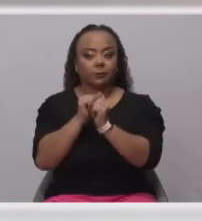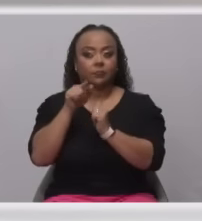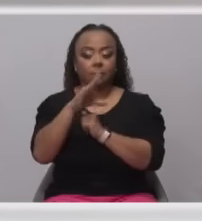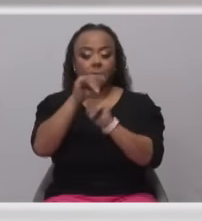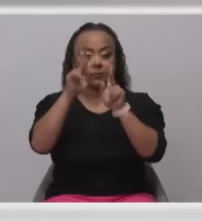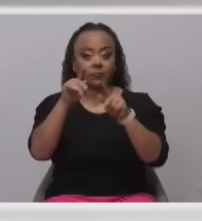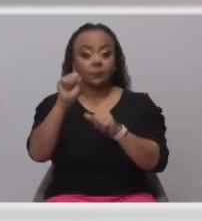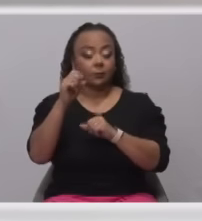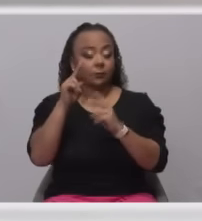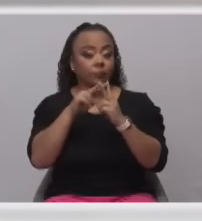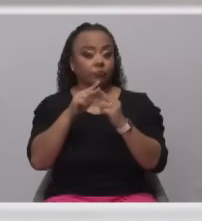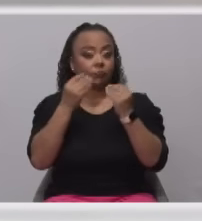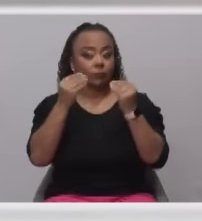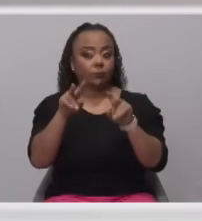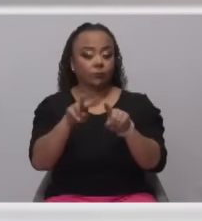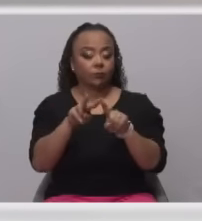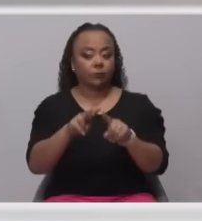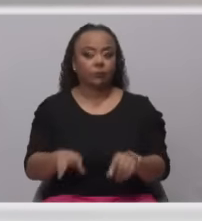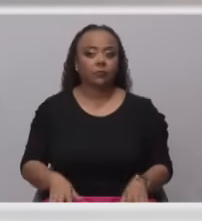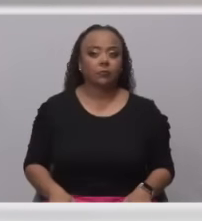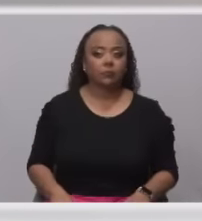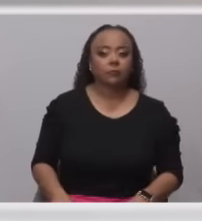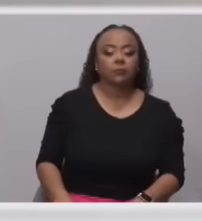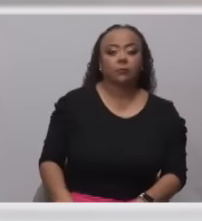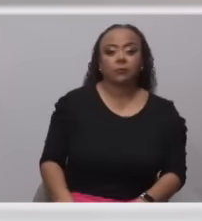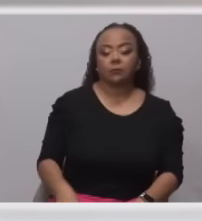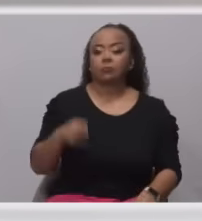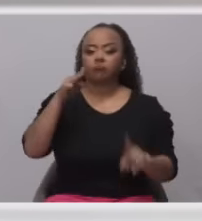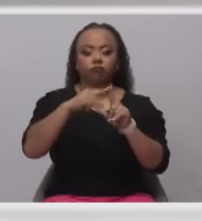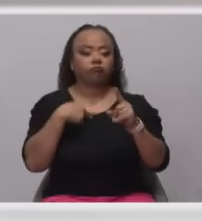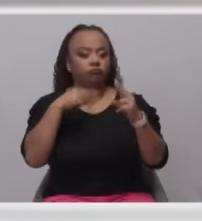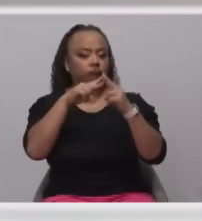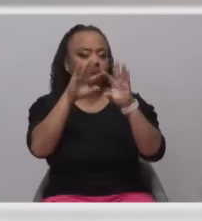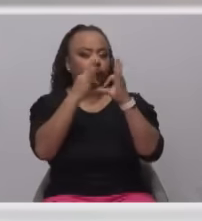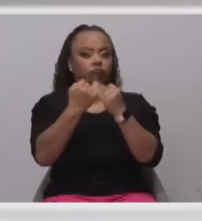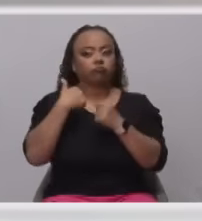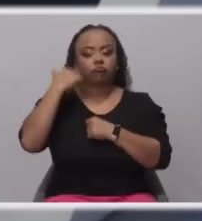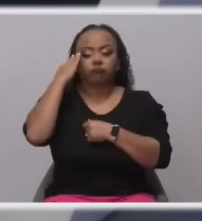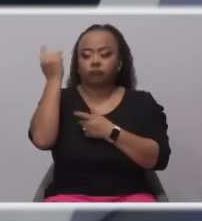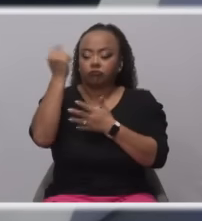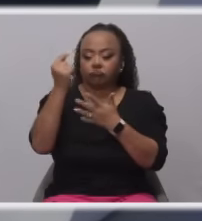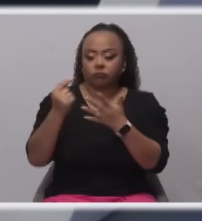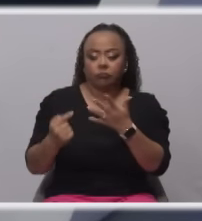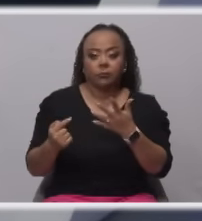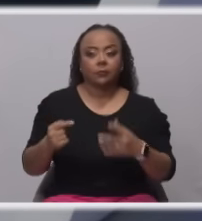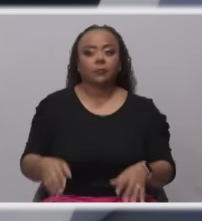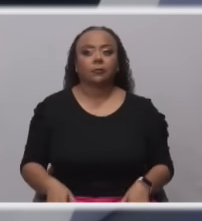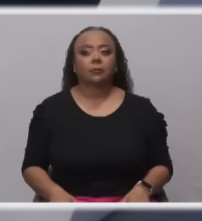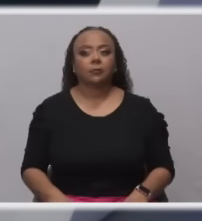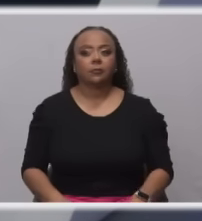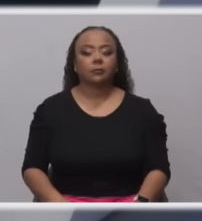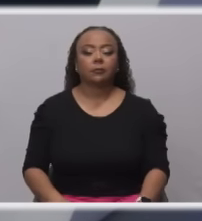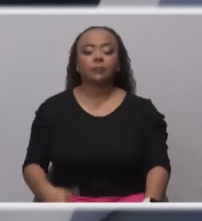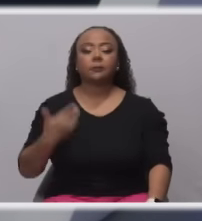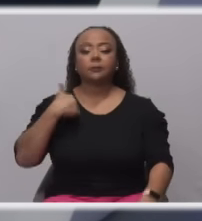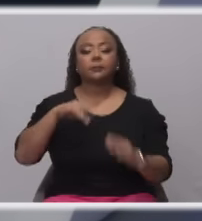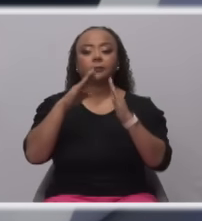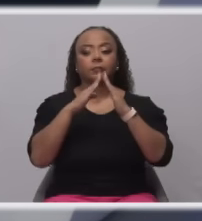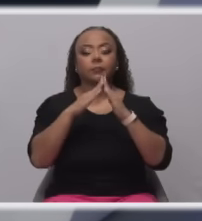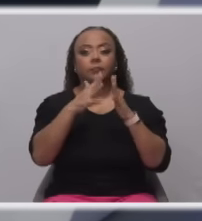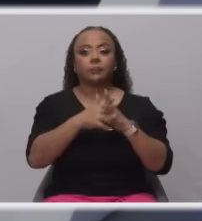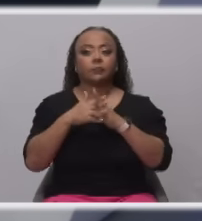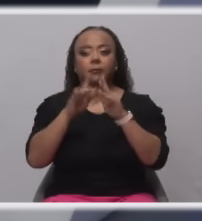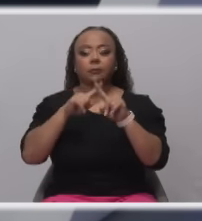la gente sí lo lo conoce mucho en nicoya le pone mensaje yo conozco la familia Yo sé esto lo Don r el hombre haba estado ha un tiempo pero su